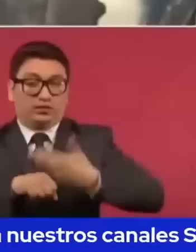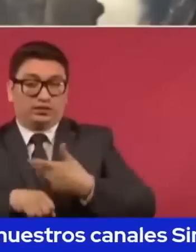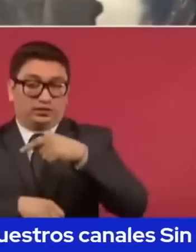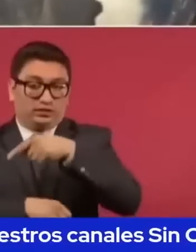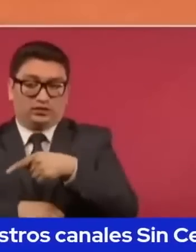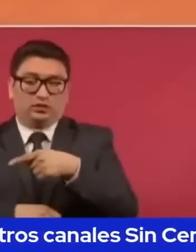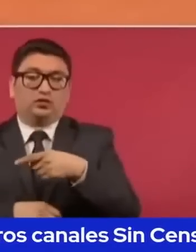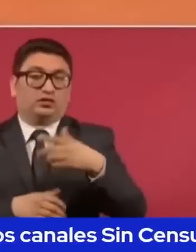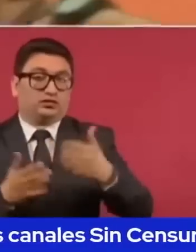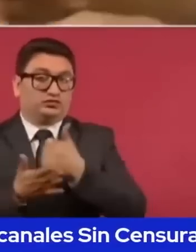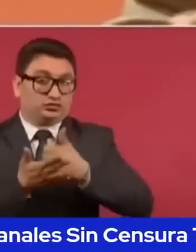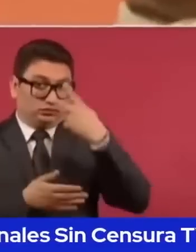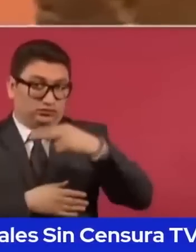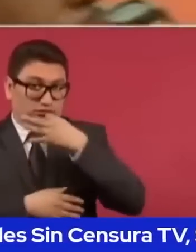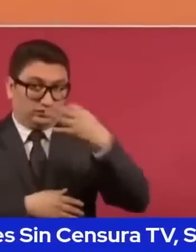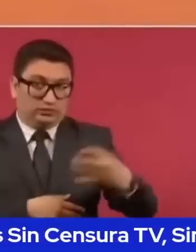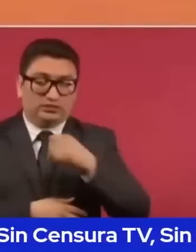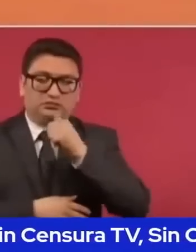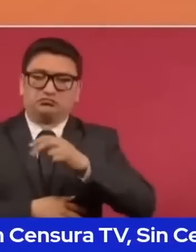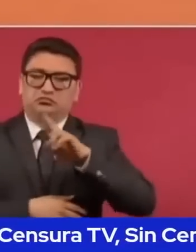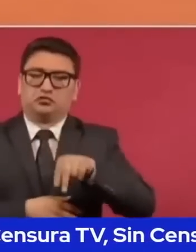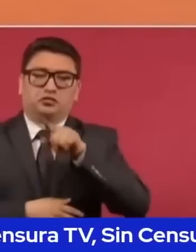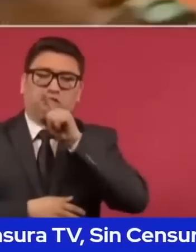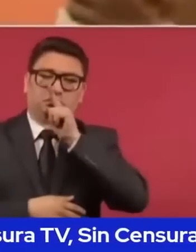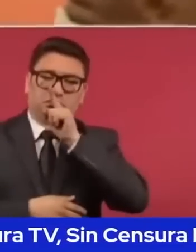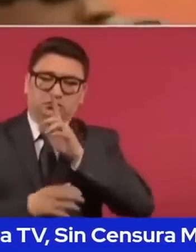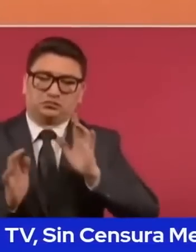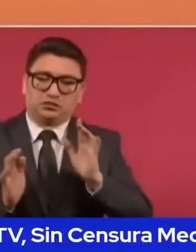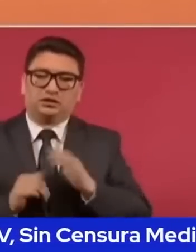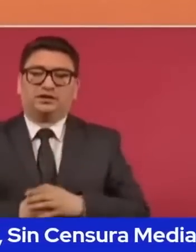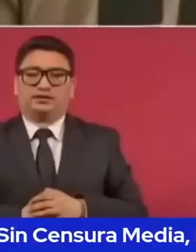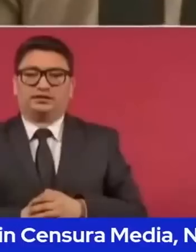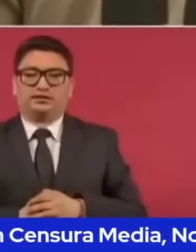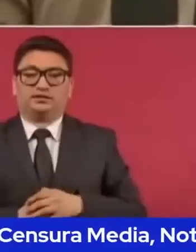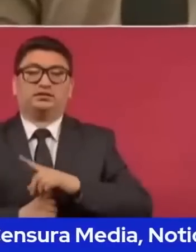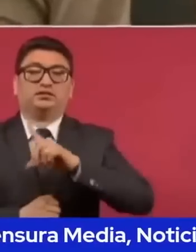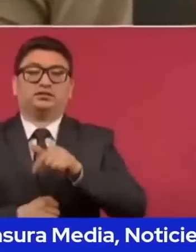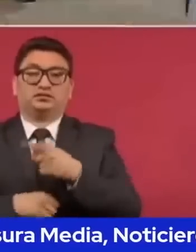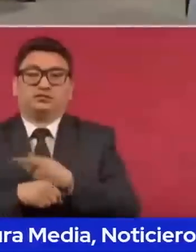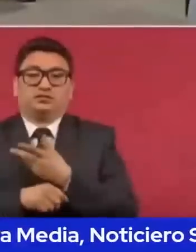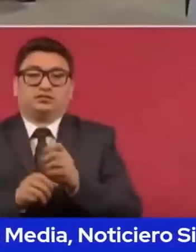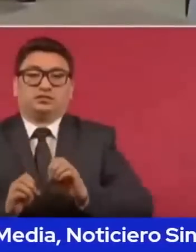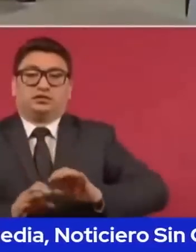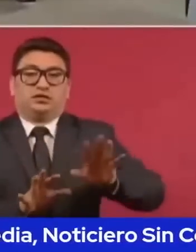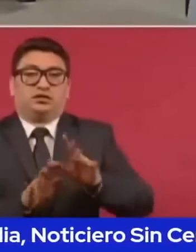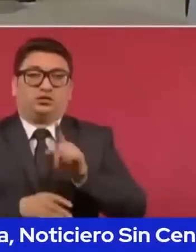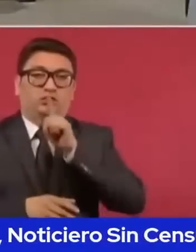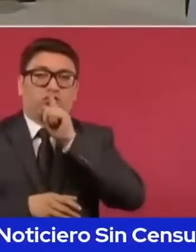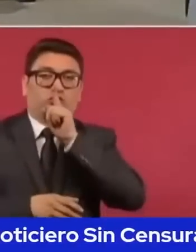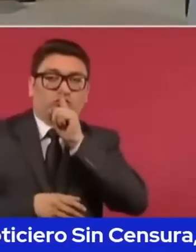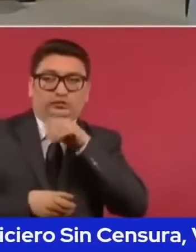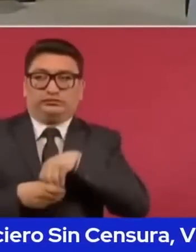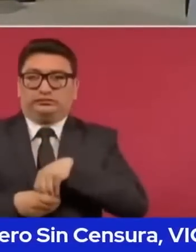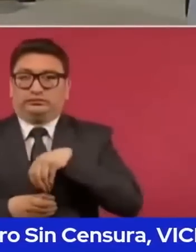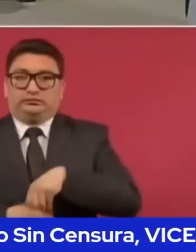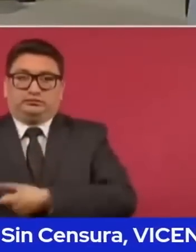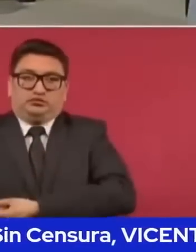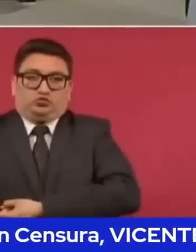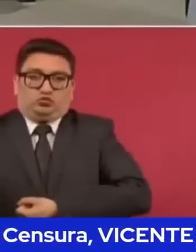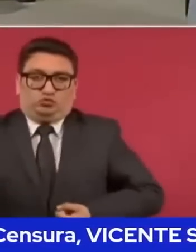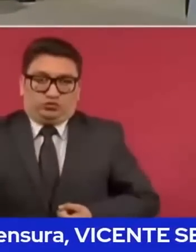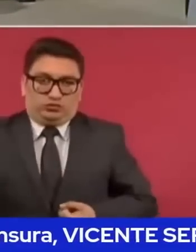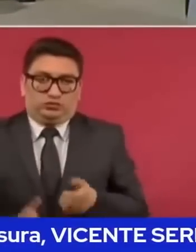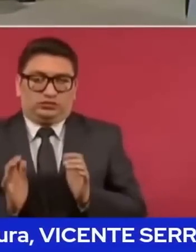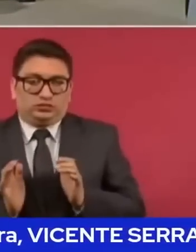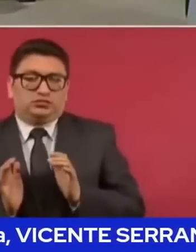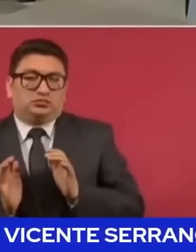la Ciudad de México, y entonces se quedó en una caja fuerte o algo así. Y